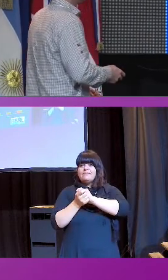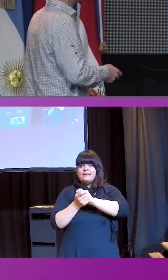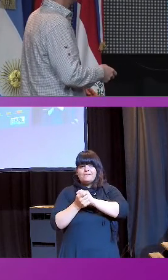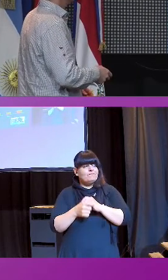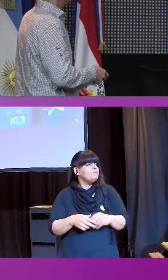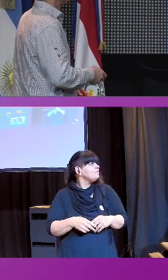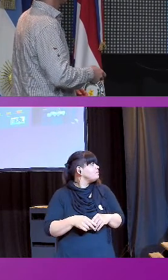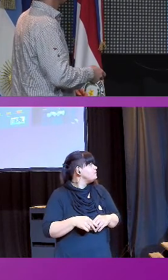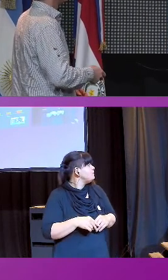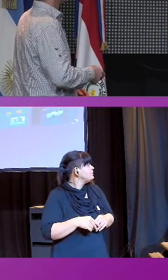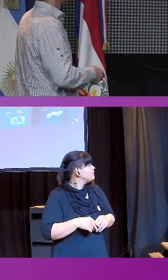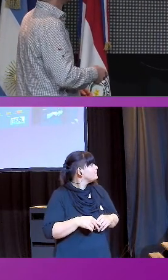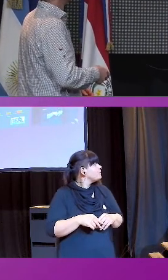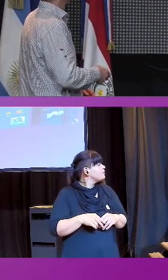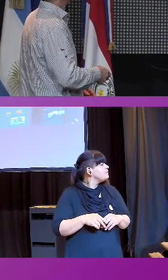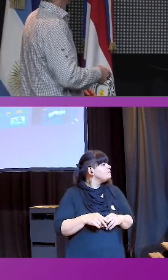Fíjense,